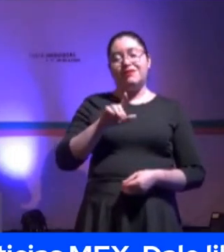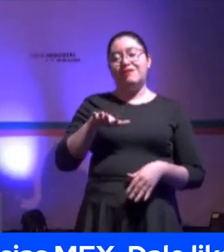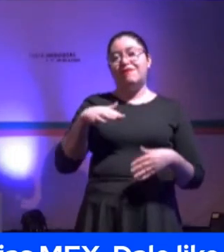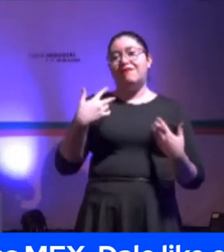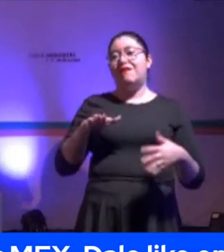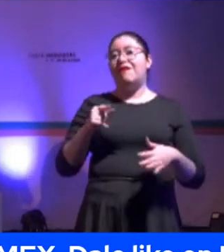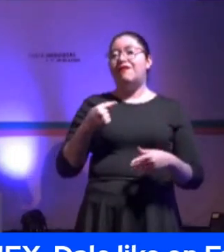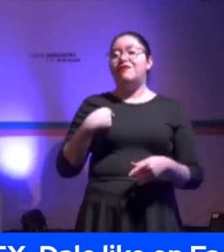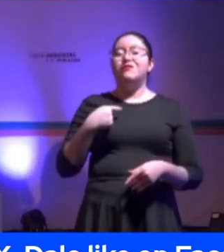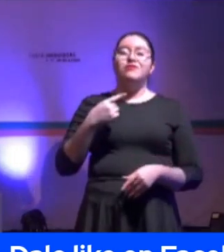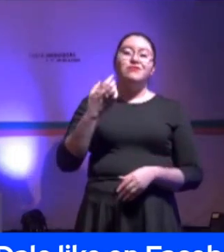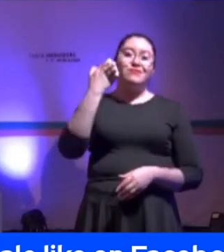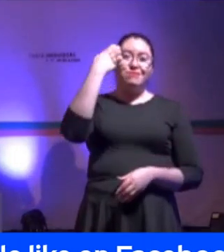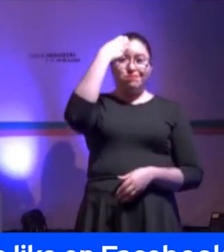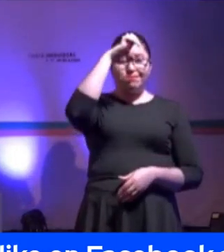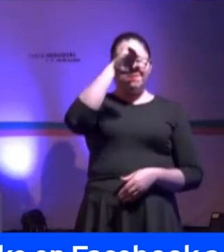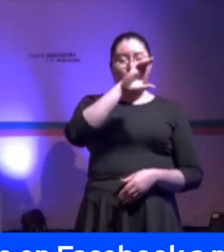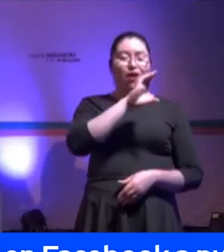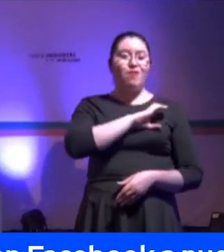mucho, lo quiero mucho,